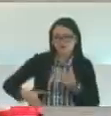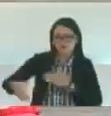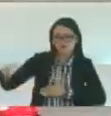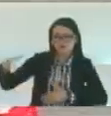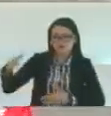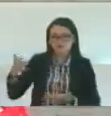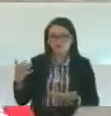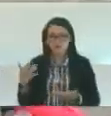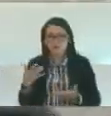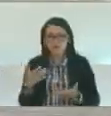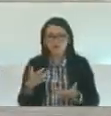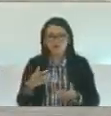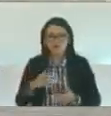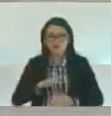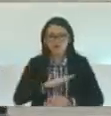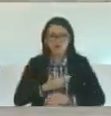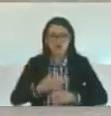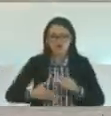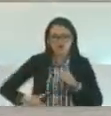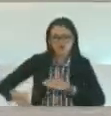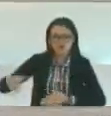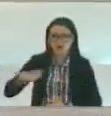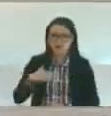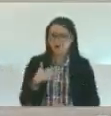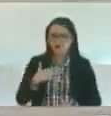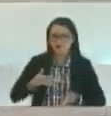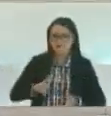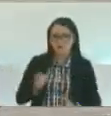de los multimillonarios y los ricos.